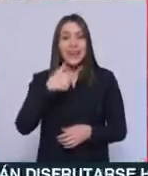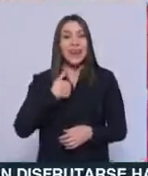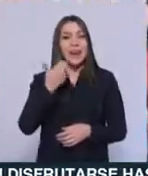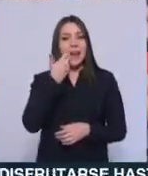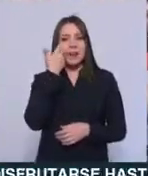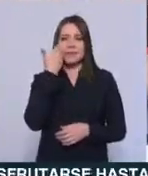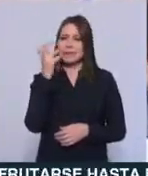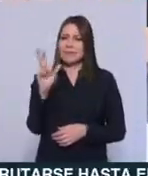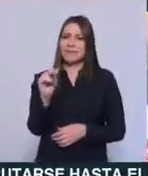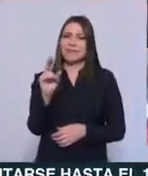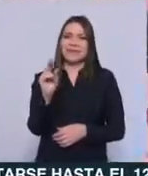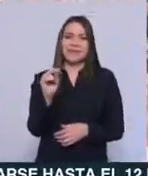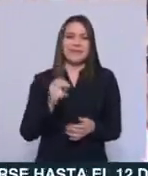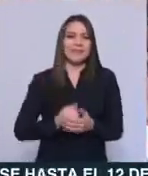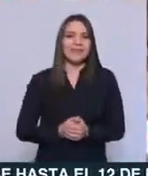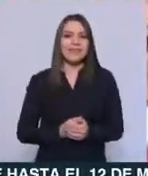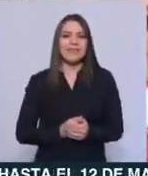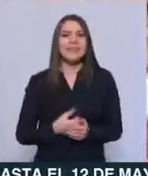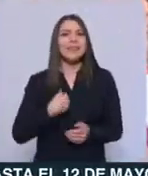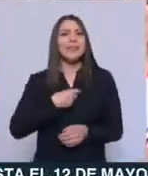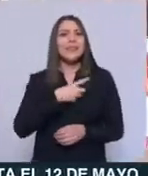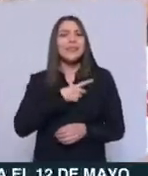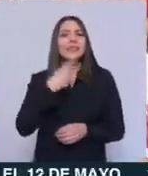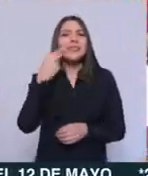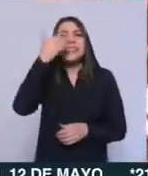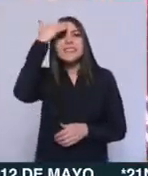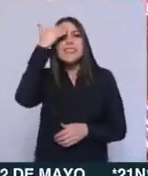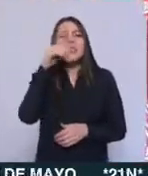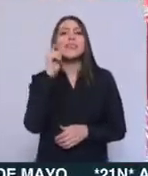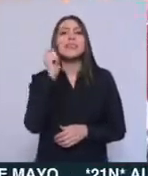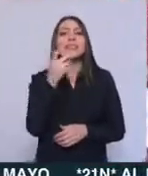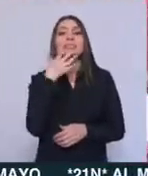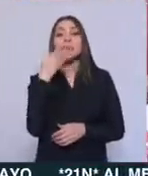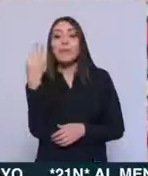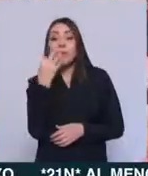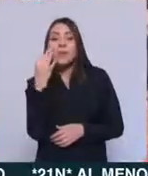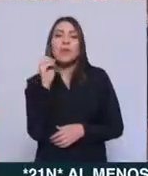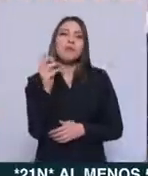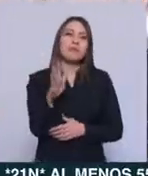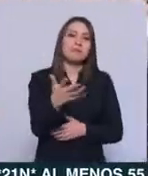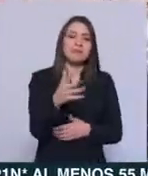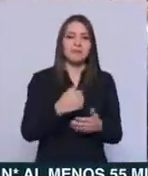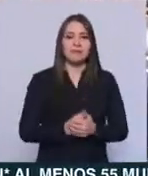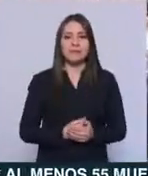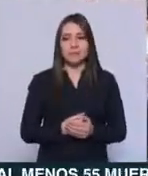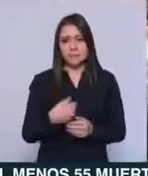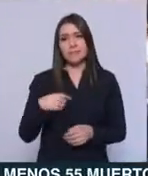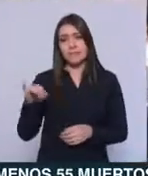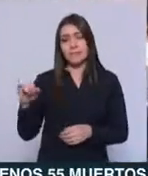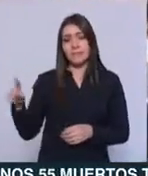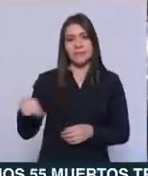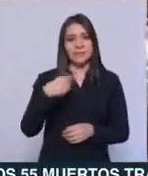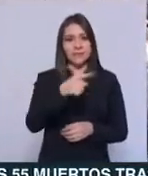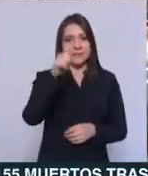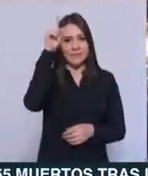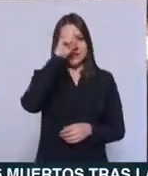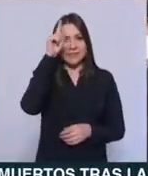soy abusivo, pero solo quiero saber qué tan buenos están aquí los tacos de... No, se los recomiendo,